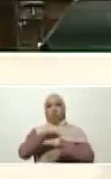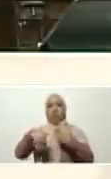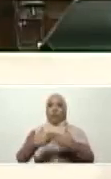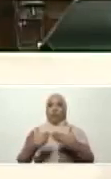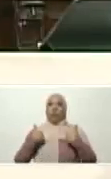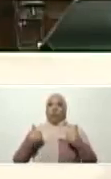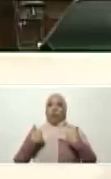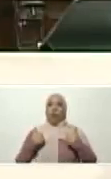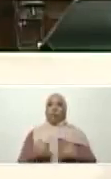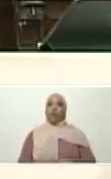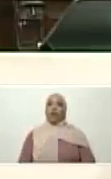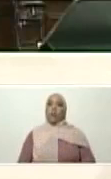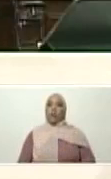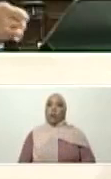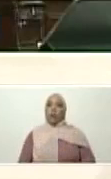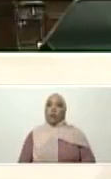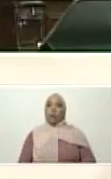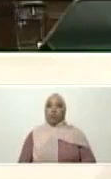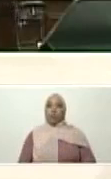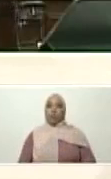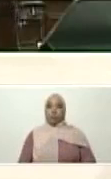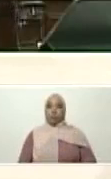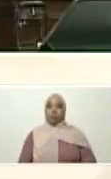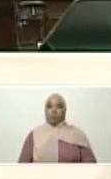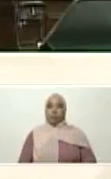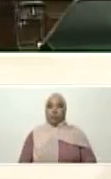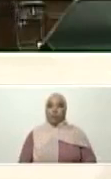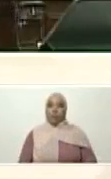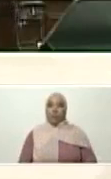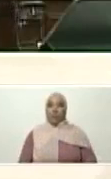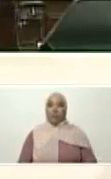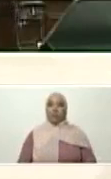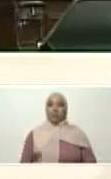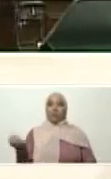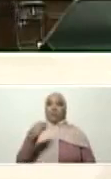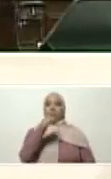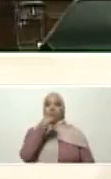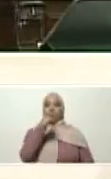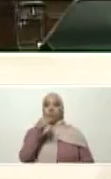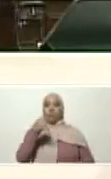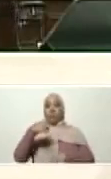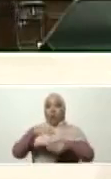fondos. Y yo lo decía ya en el Maizal.